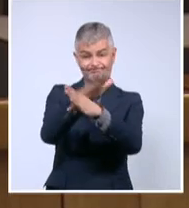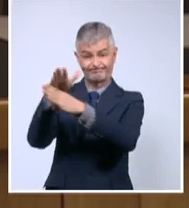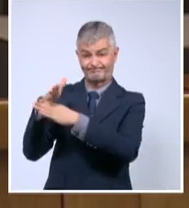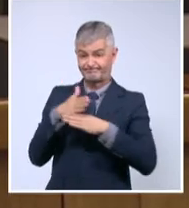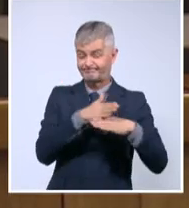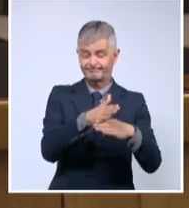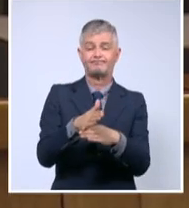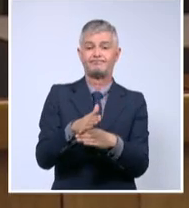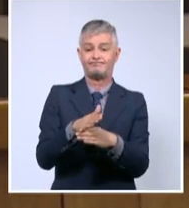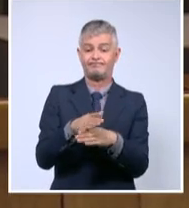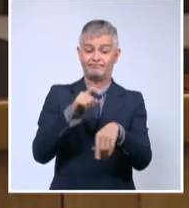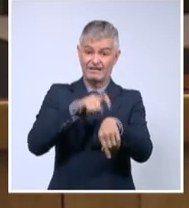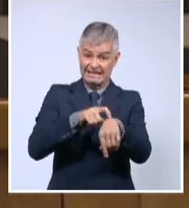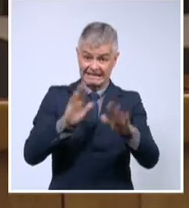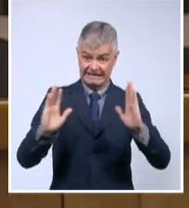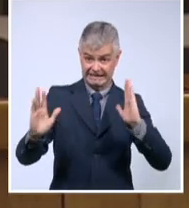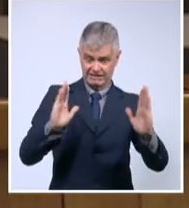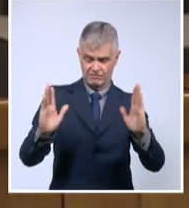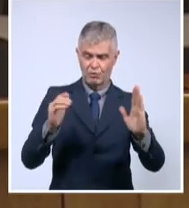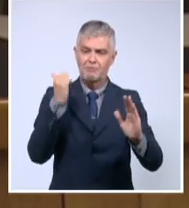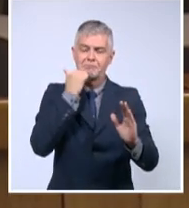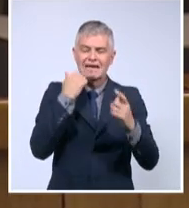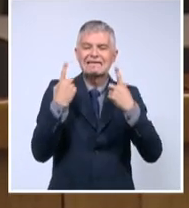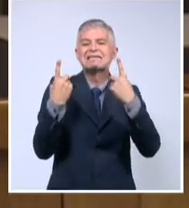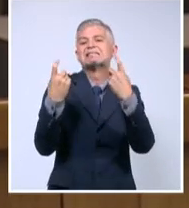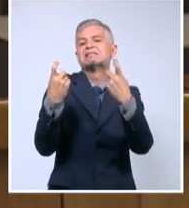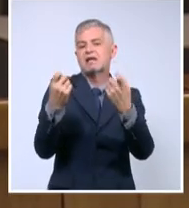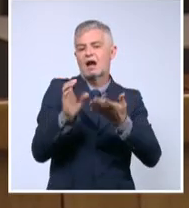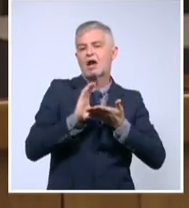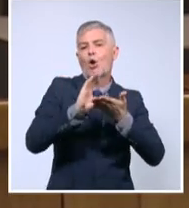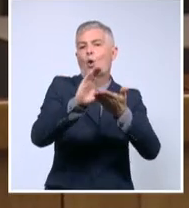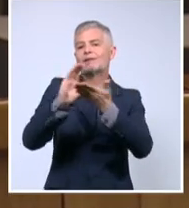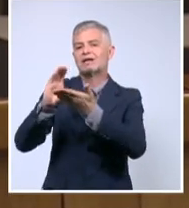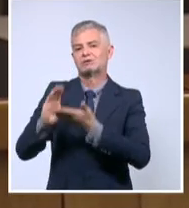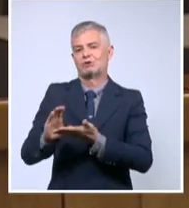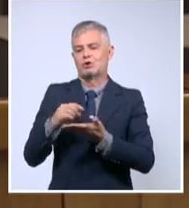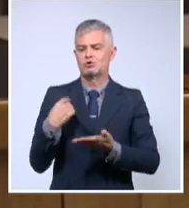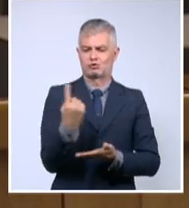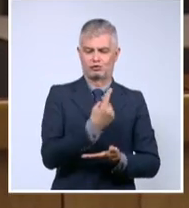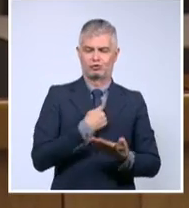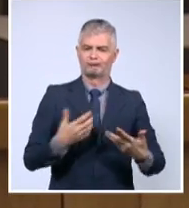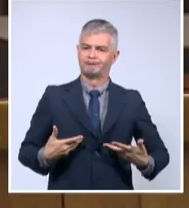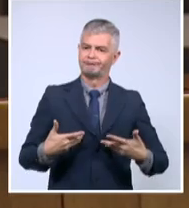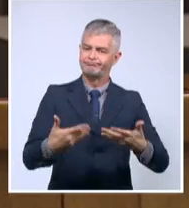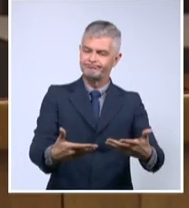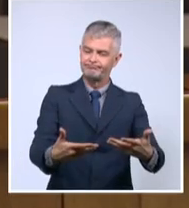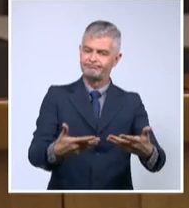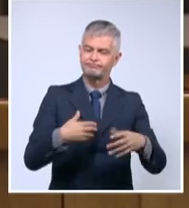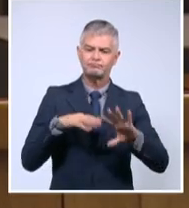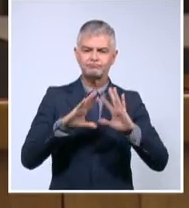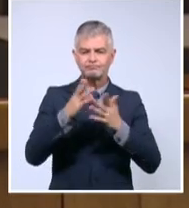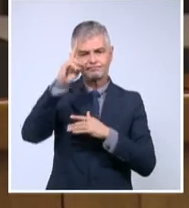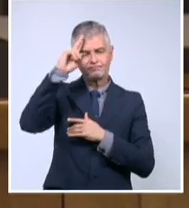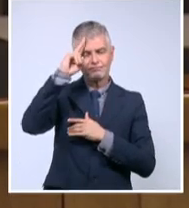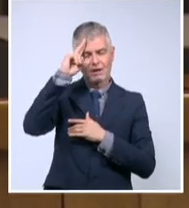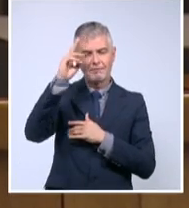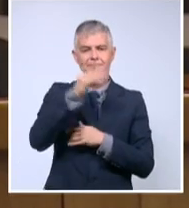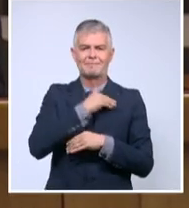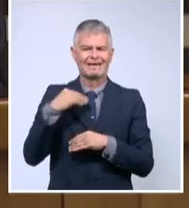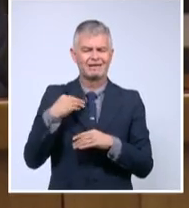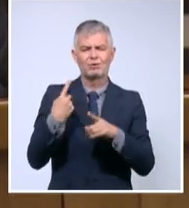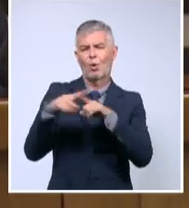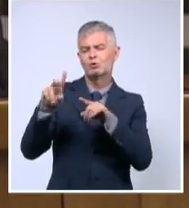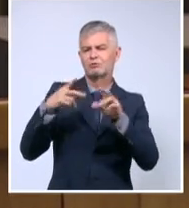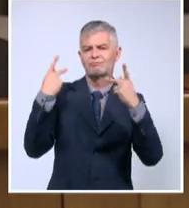tiempos, cuando se hace más necesaria la cooperación, compartimos con orgullo la disposición y la entrega de nuestros médicos y profesionales de la salud